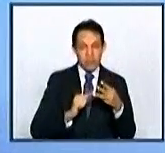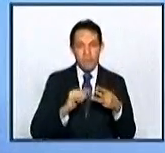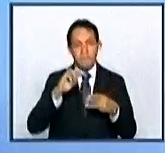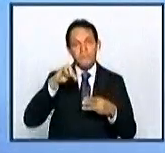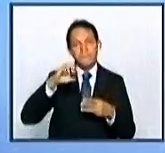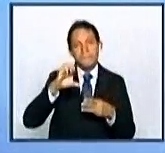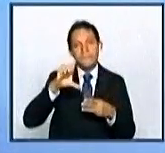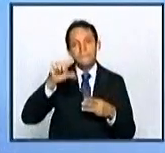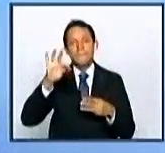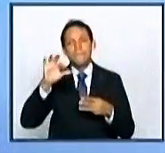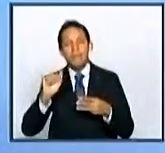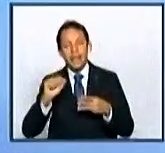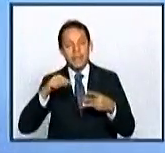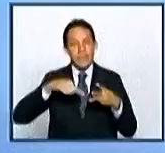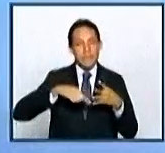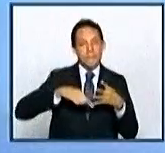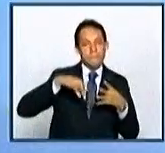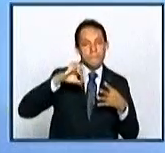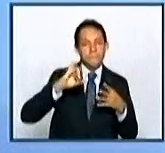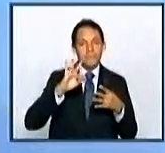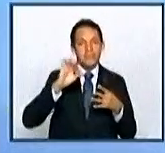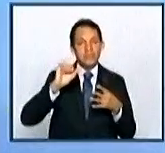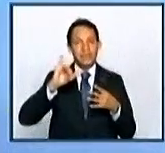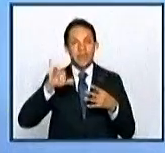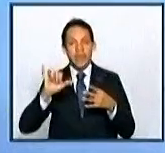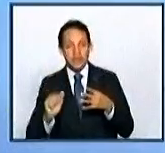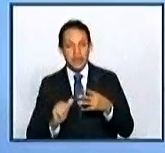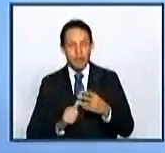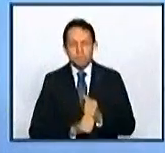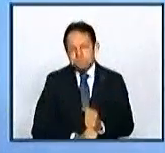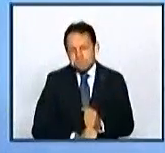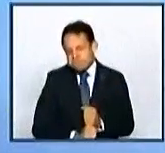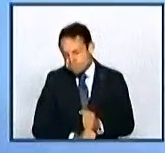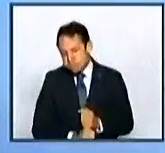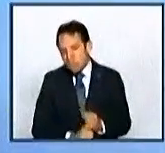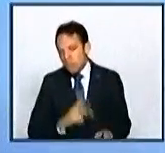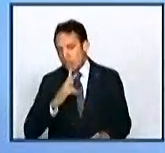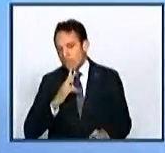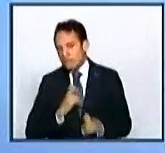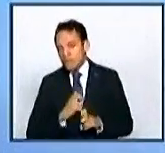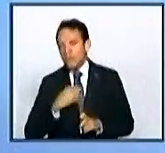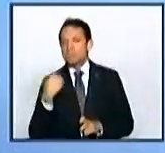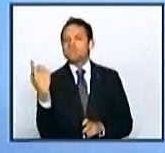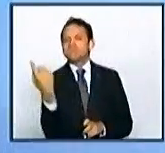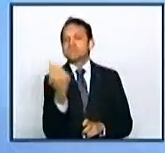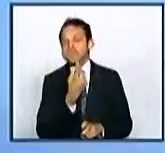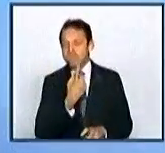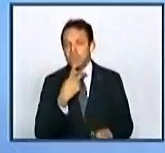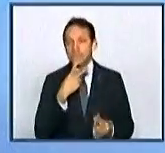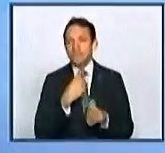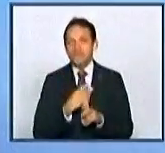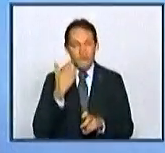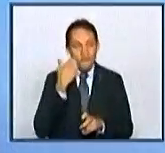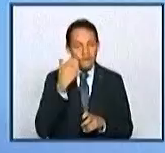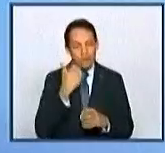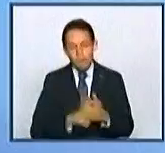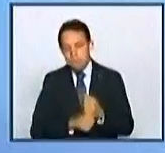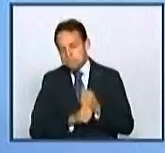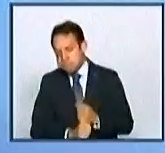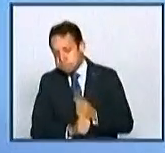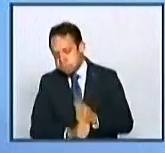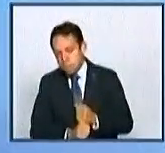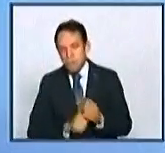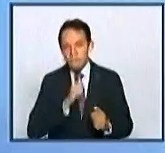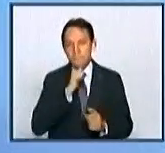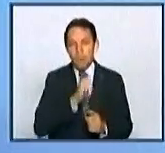y pitaya. El estreñimiento está opacando a la humanidad. El estreñimiento es una de